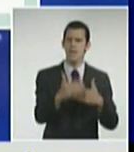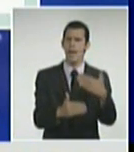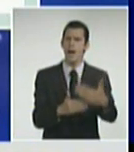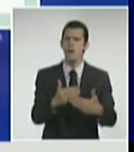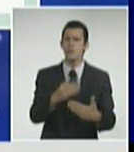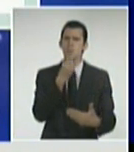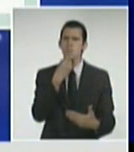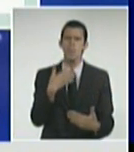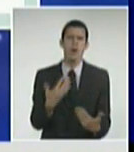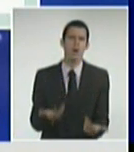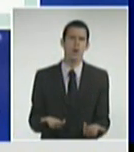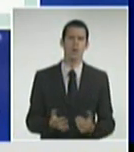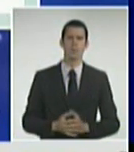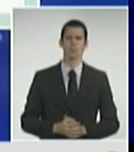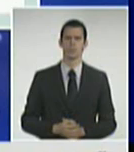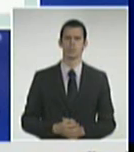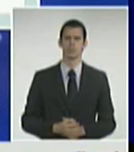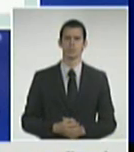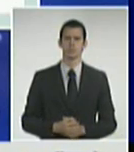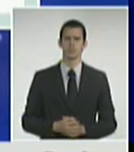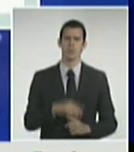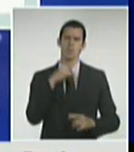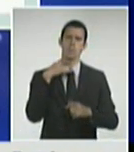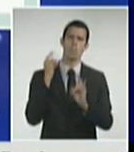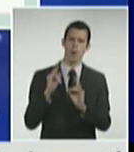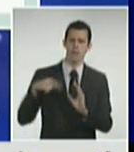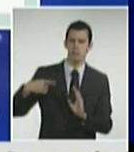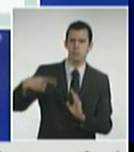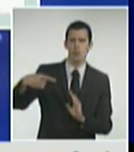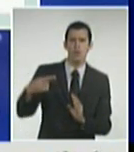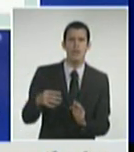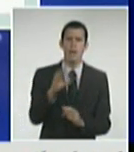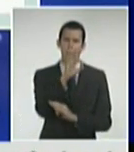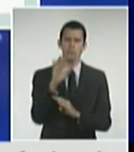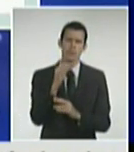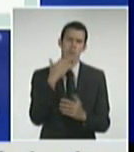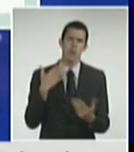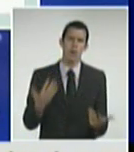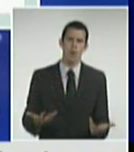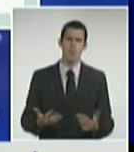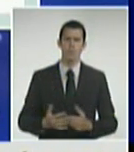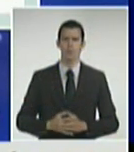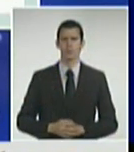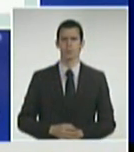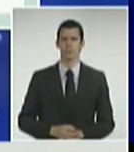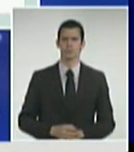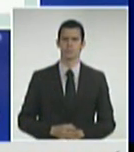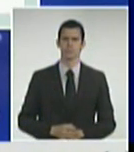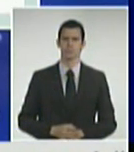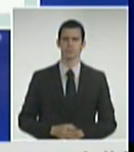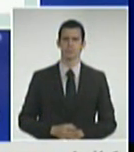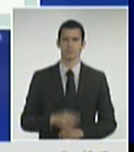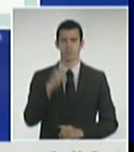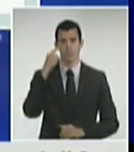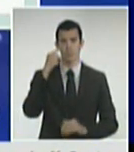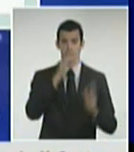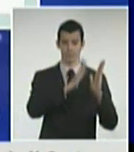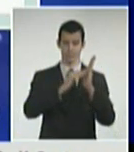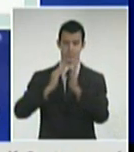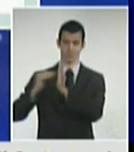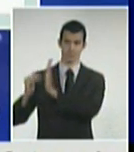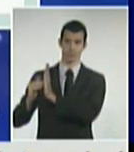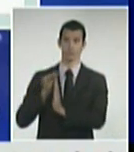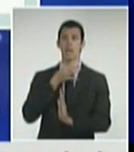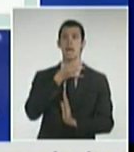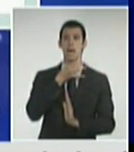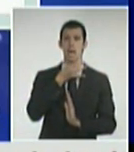el promedio de fallecidos de casos por día. Ahí, como pueden ver, enero con un promedio de 2, después